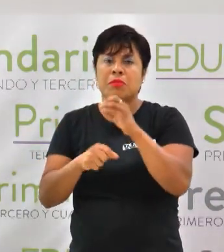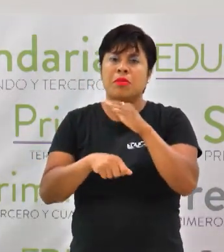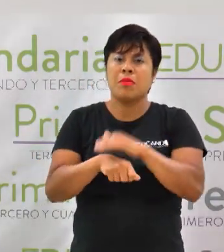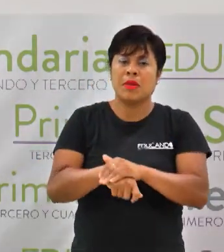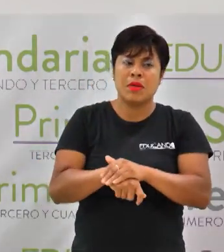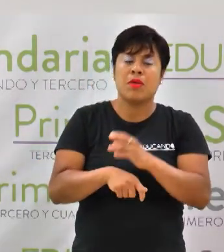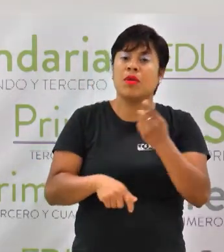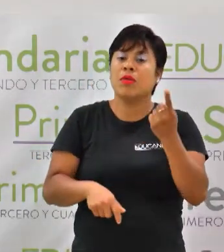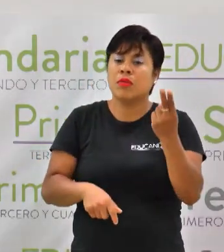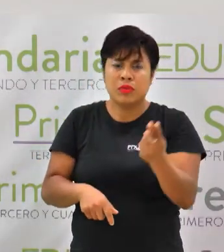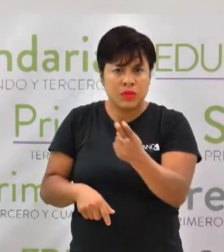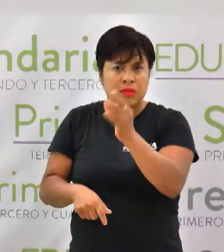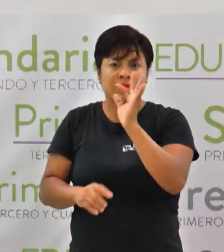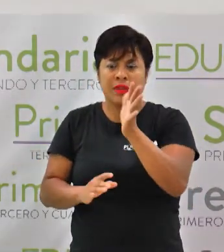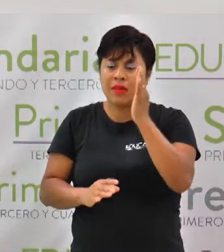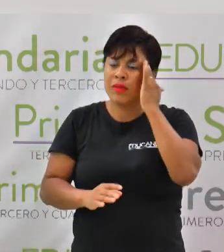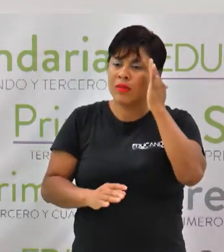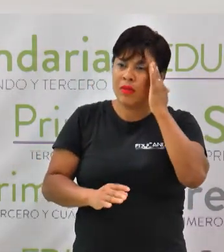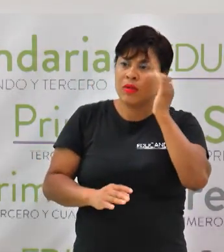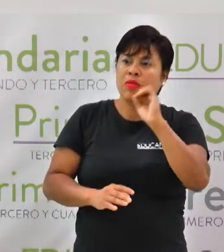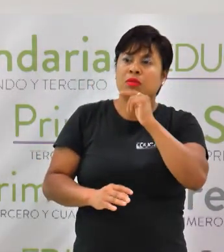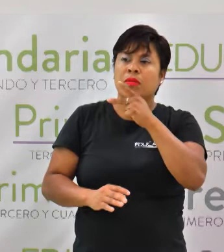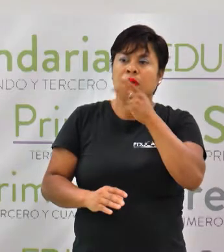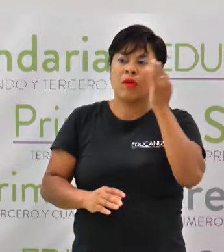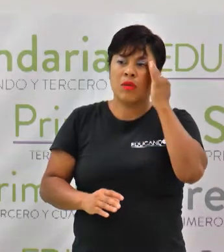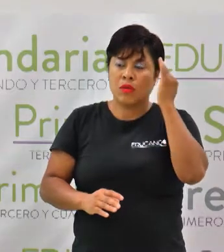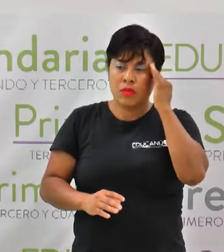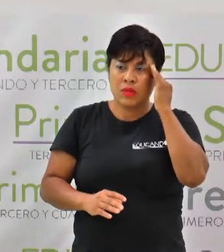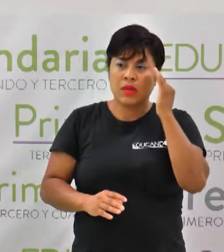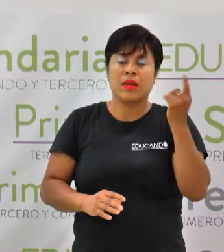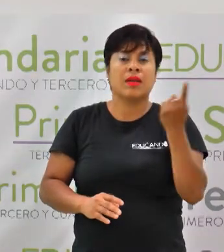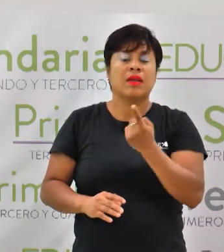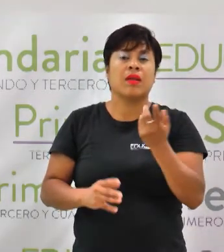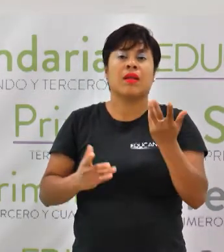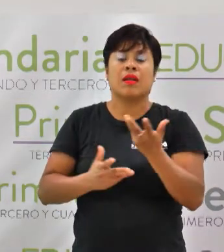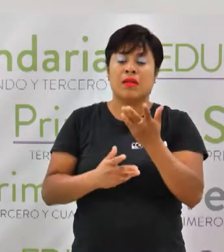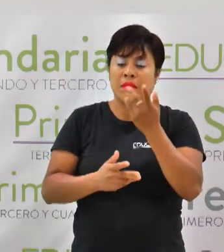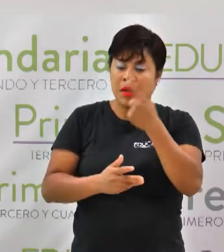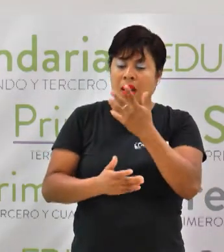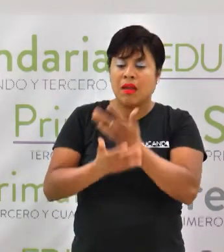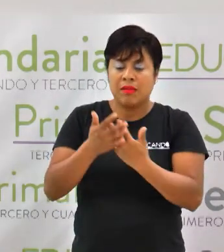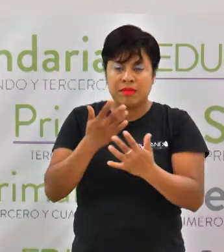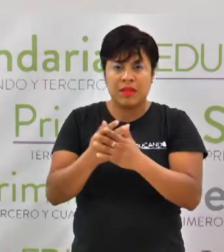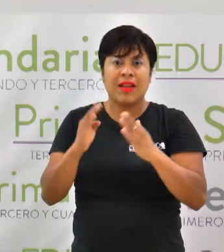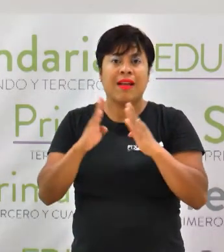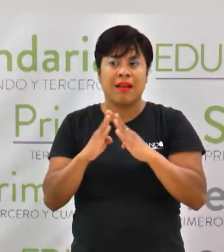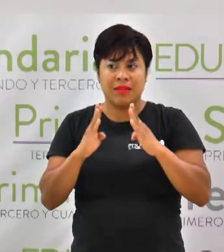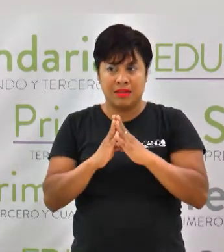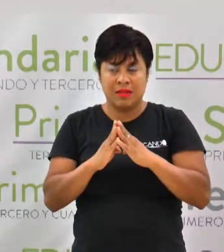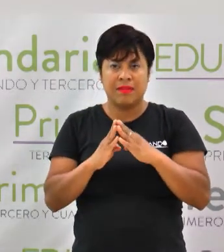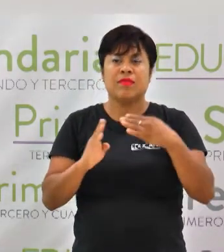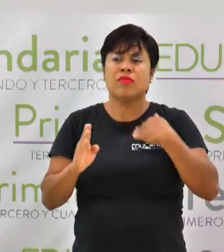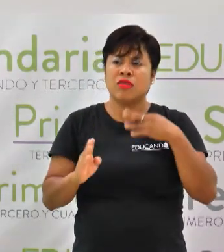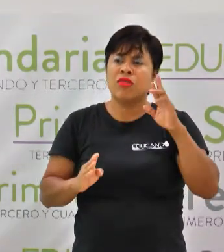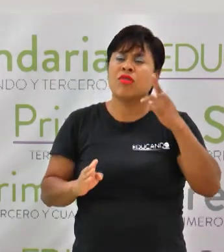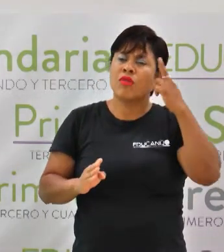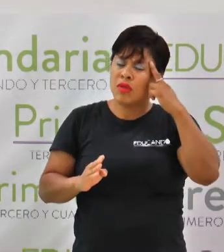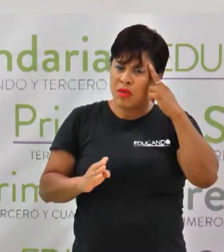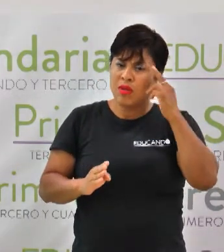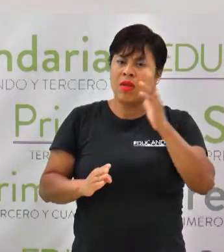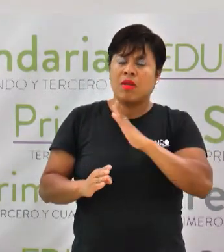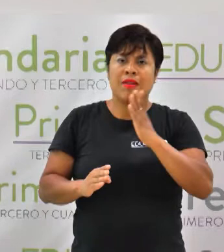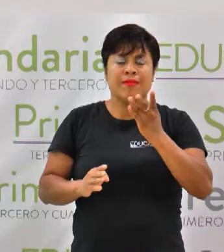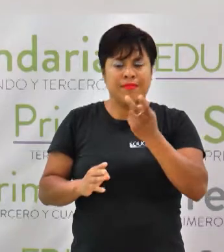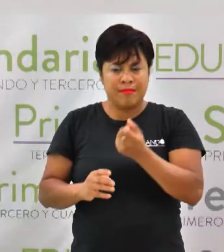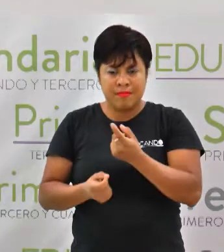o amigo que ustedes conozcan o que sus papás reconozcan, se dedique a construir casas. Yo recuerdo